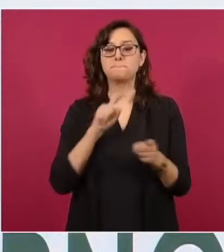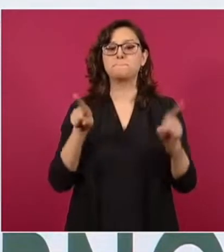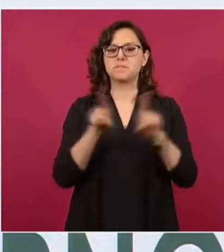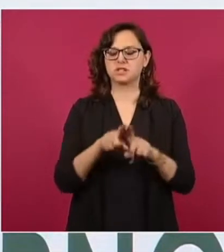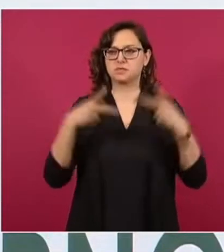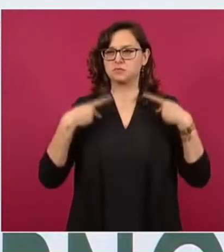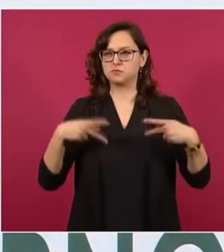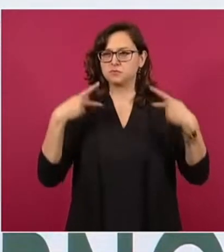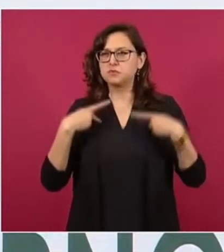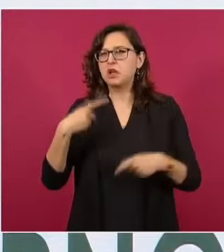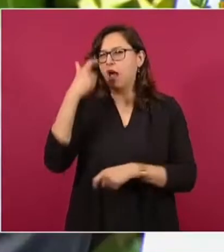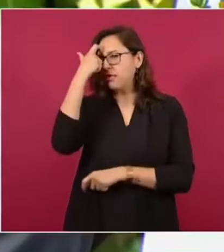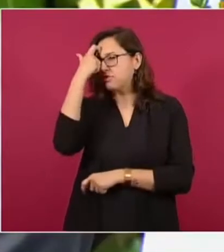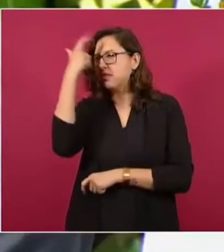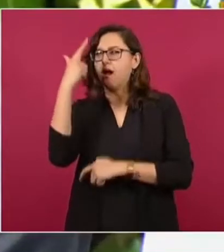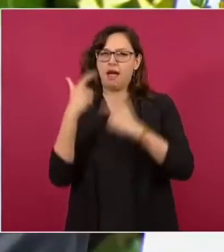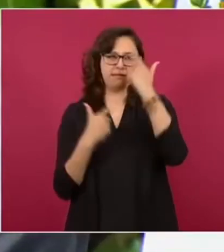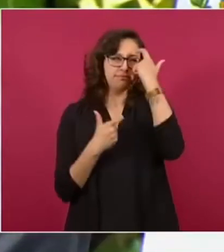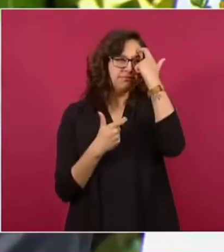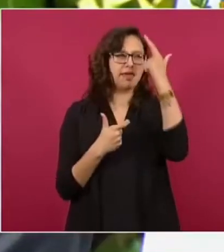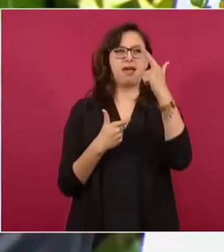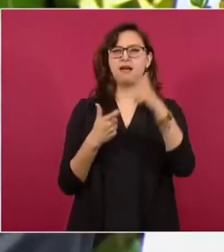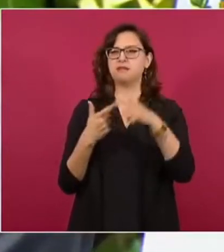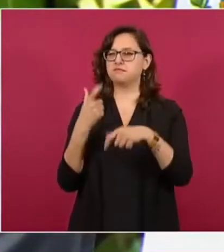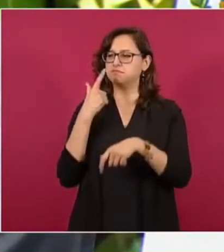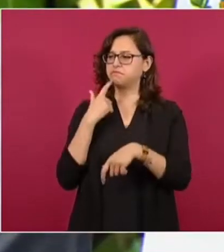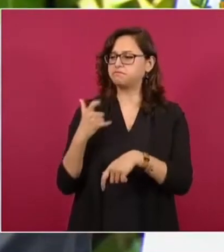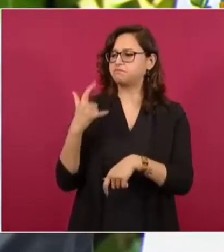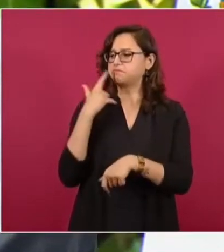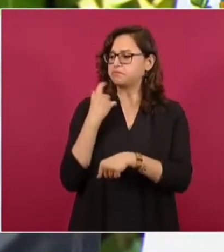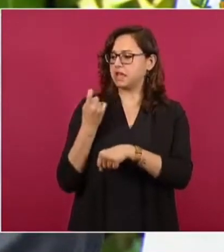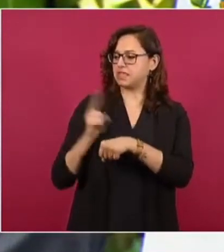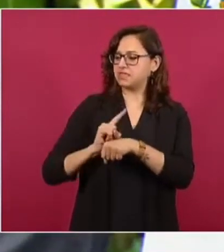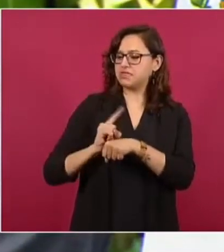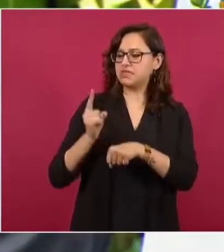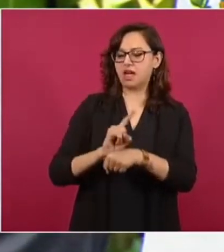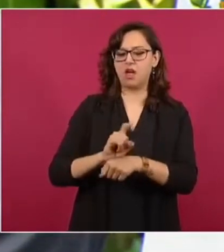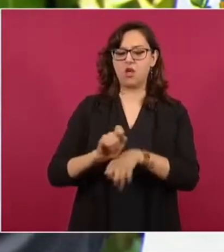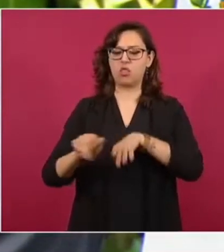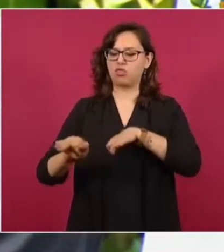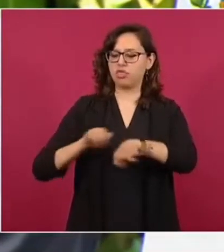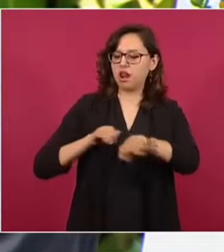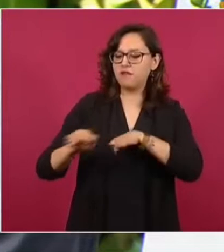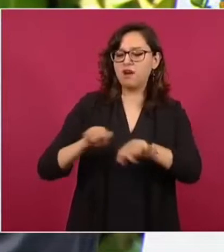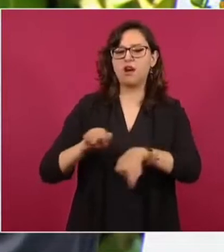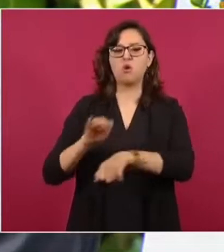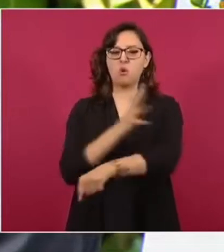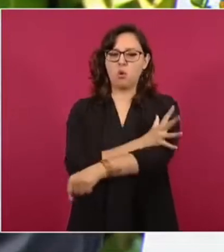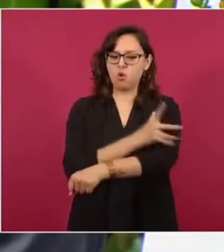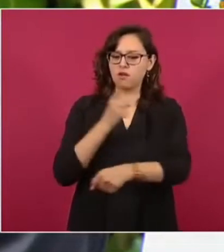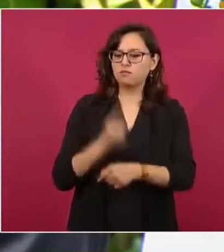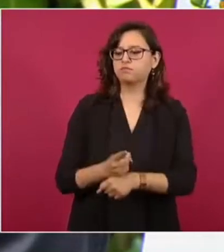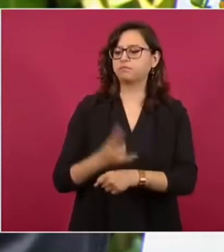el trabajo y la honestidad de los servidores públicos, estamos saliendo